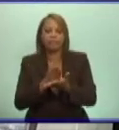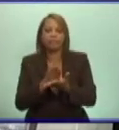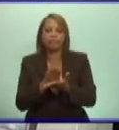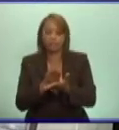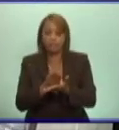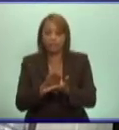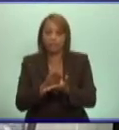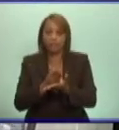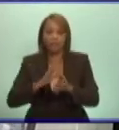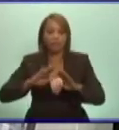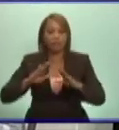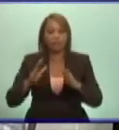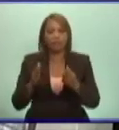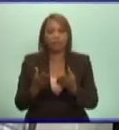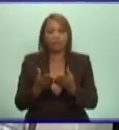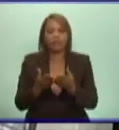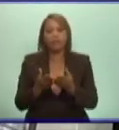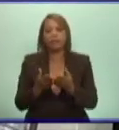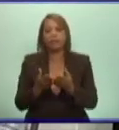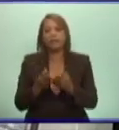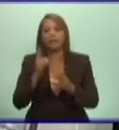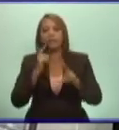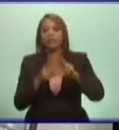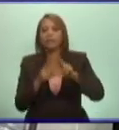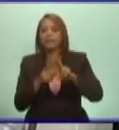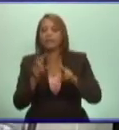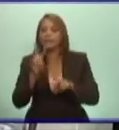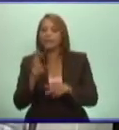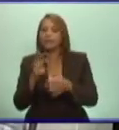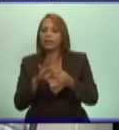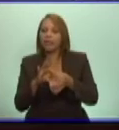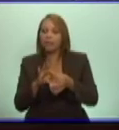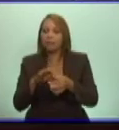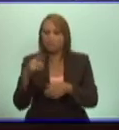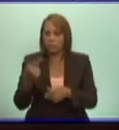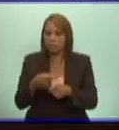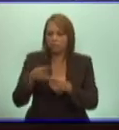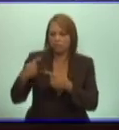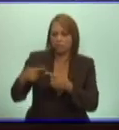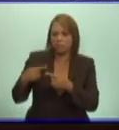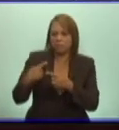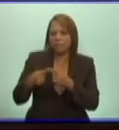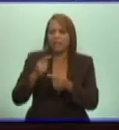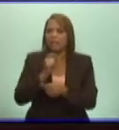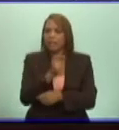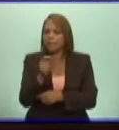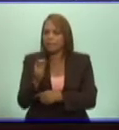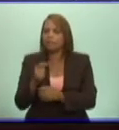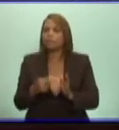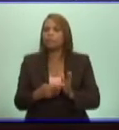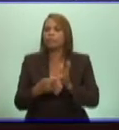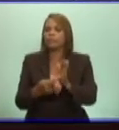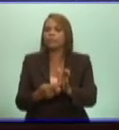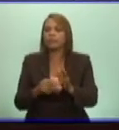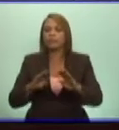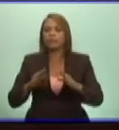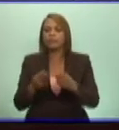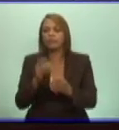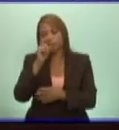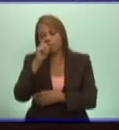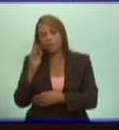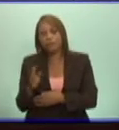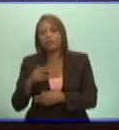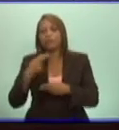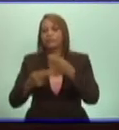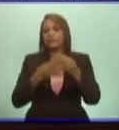orientaciones televisivas de tercer grado de lengua española, recientemente la maestra sugirió que los estudiantes escribieran una